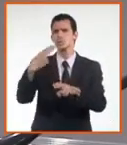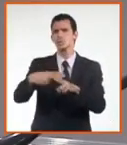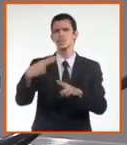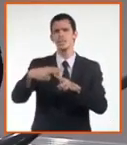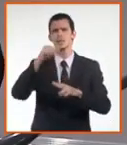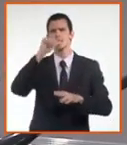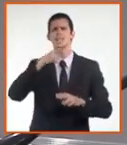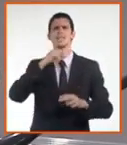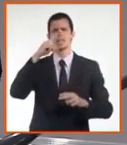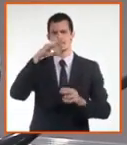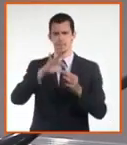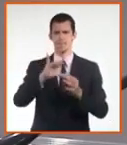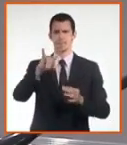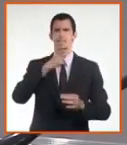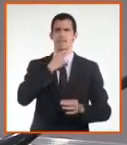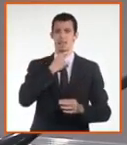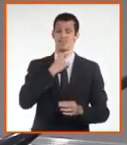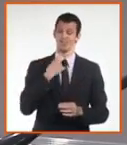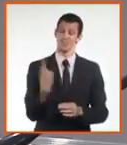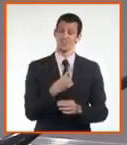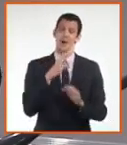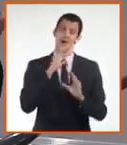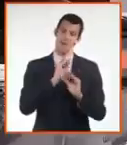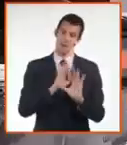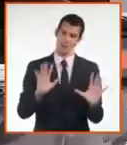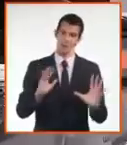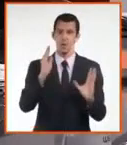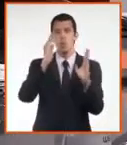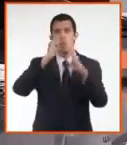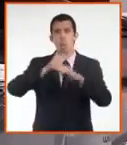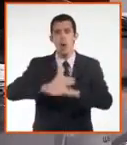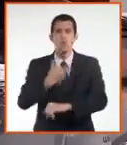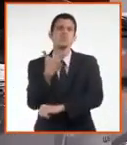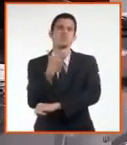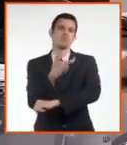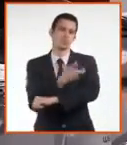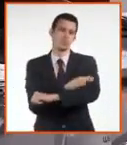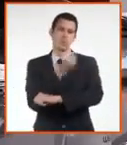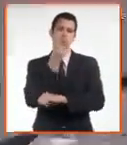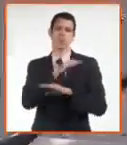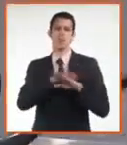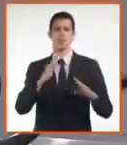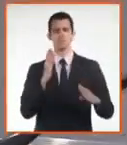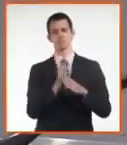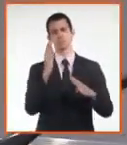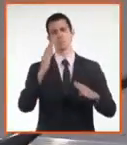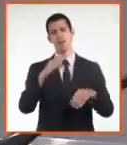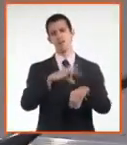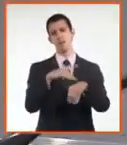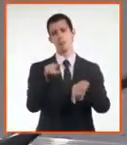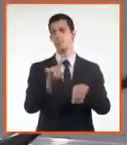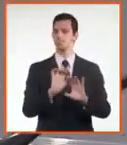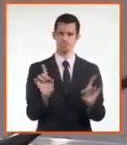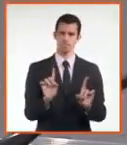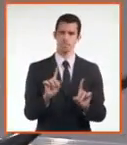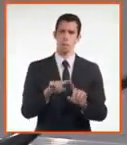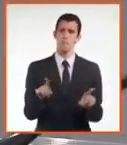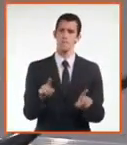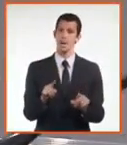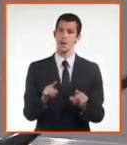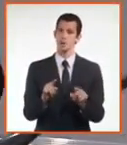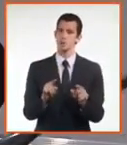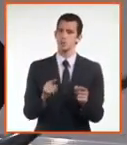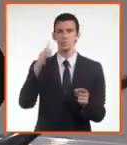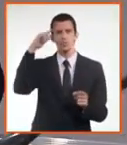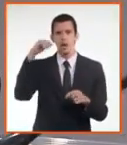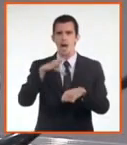realmente no hay una vacuna efectiva y segura de los tipos de dengue y son cuatro selectivos pero pero hay mucha experiencia del personal de con